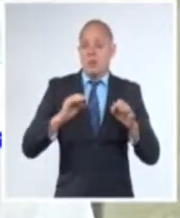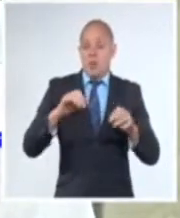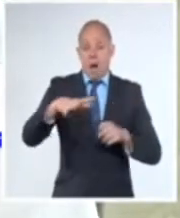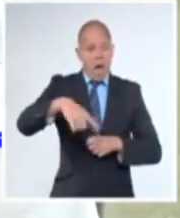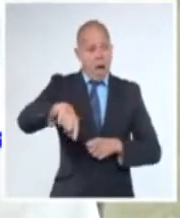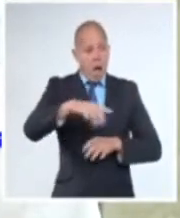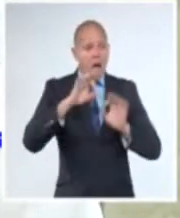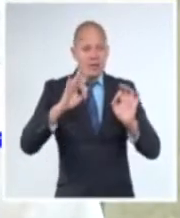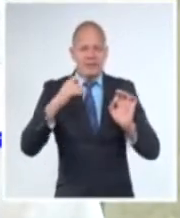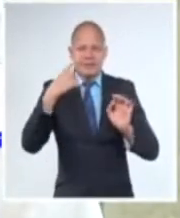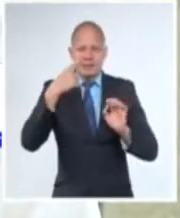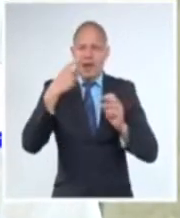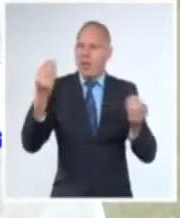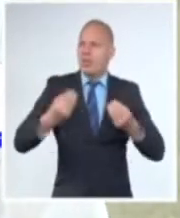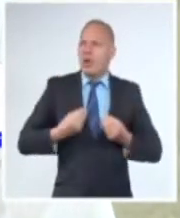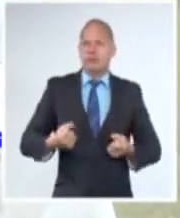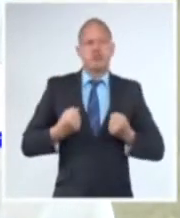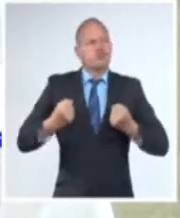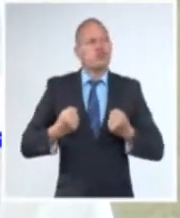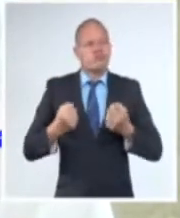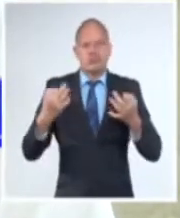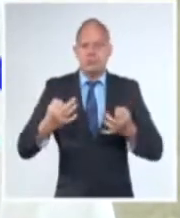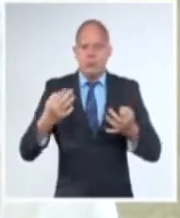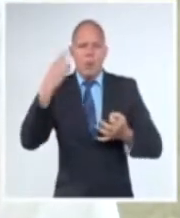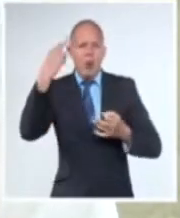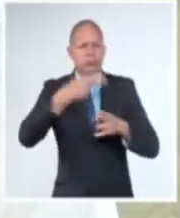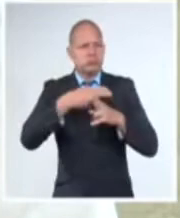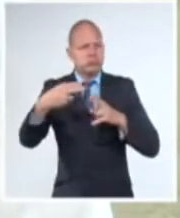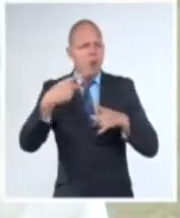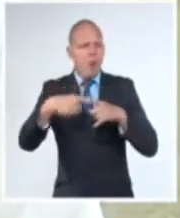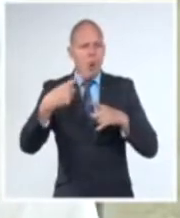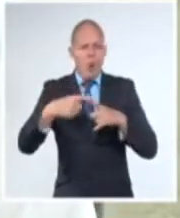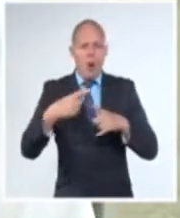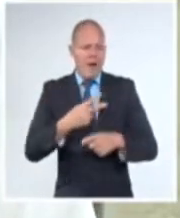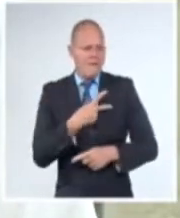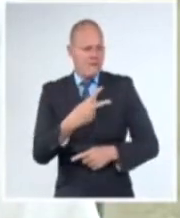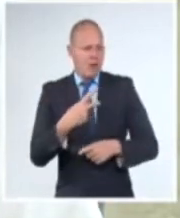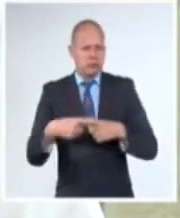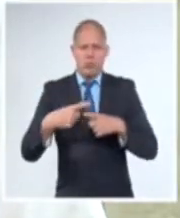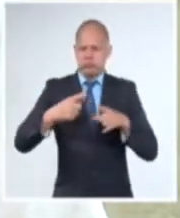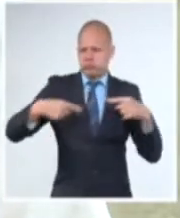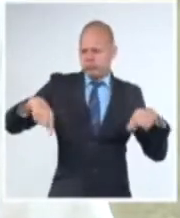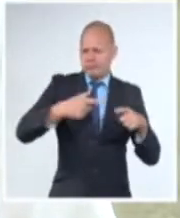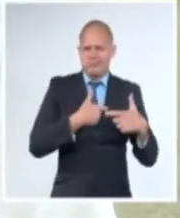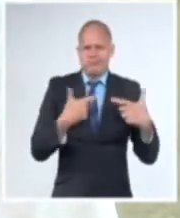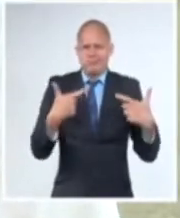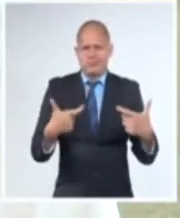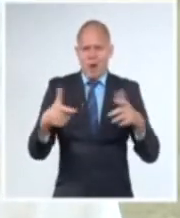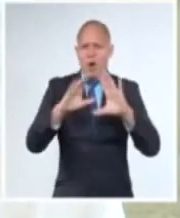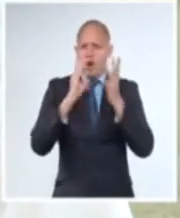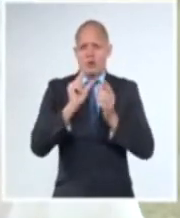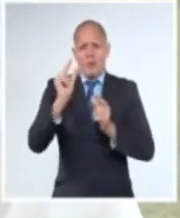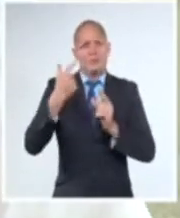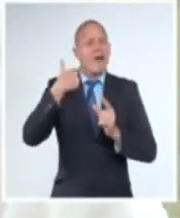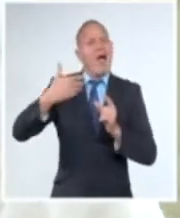y nos fortalece, que nos demuestra cuánta valentía, cuánto honor,